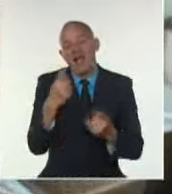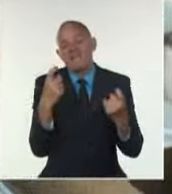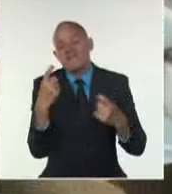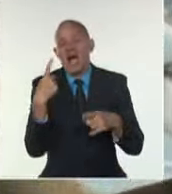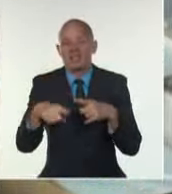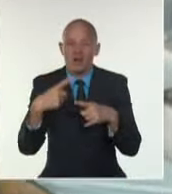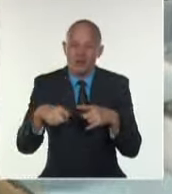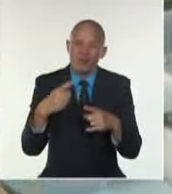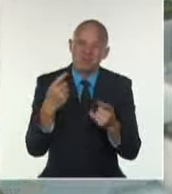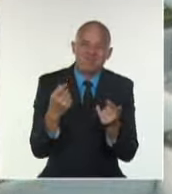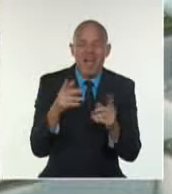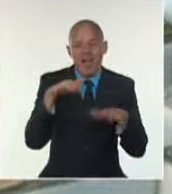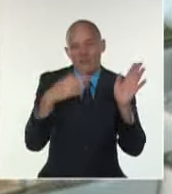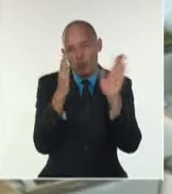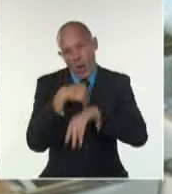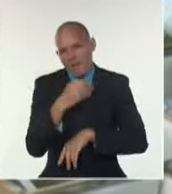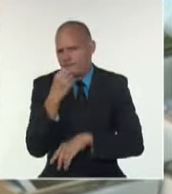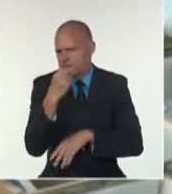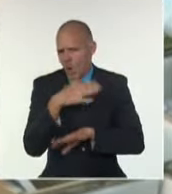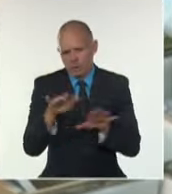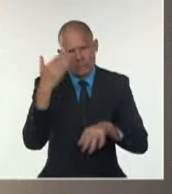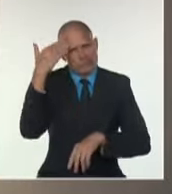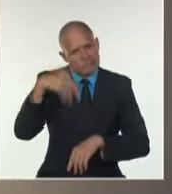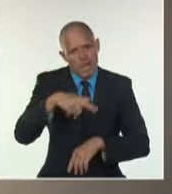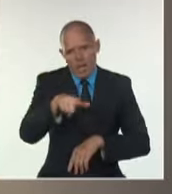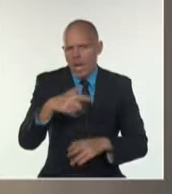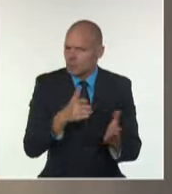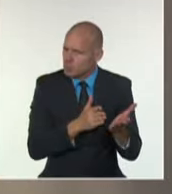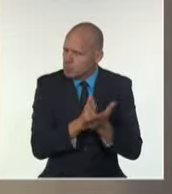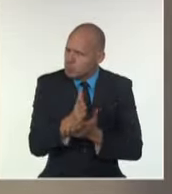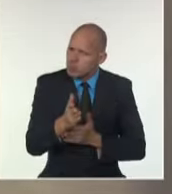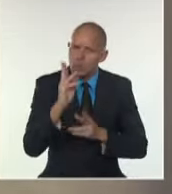al desarrollo de la economía nacional y contribuir